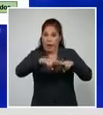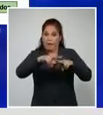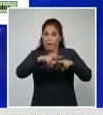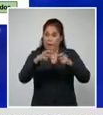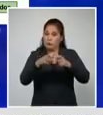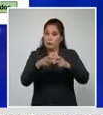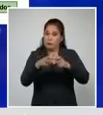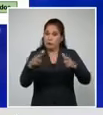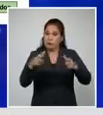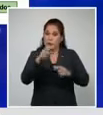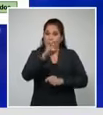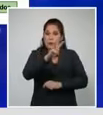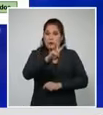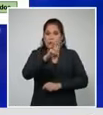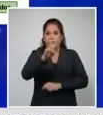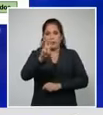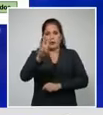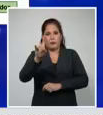a